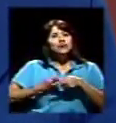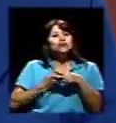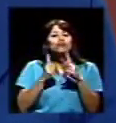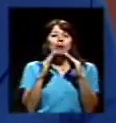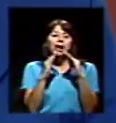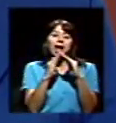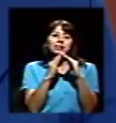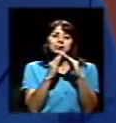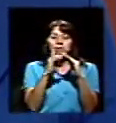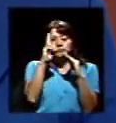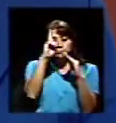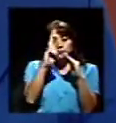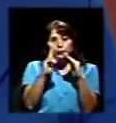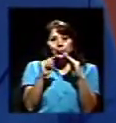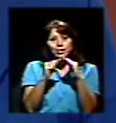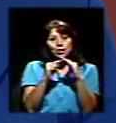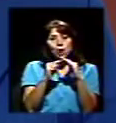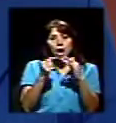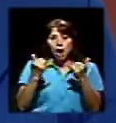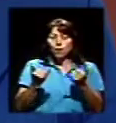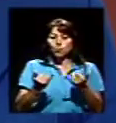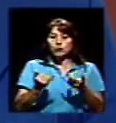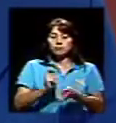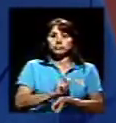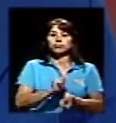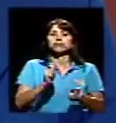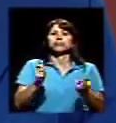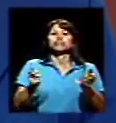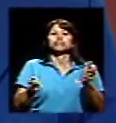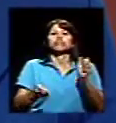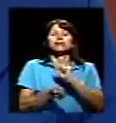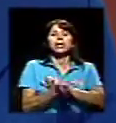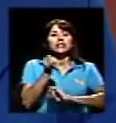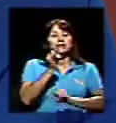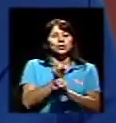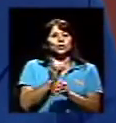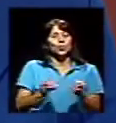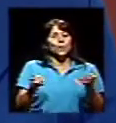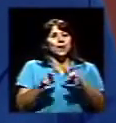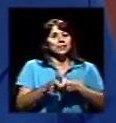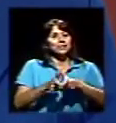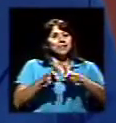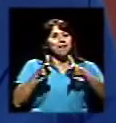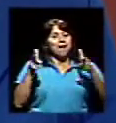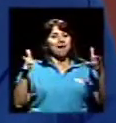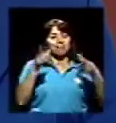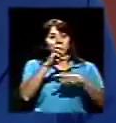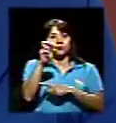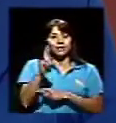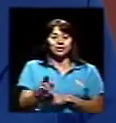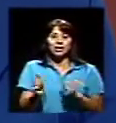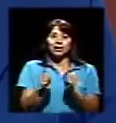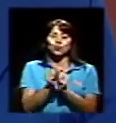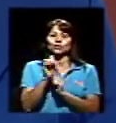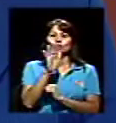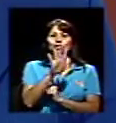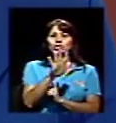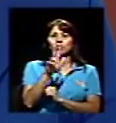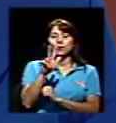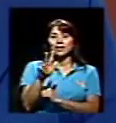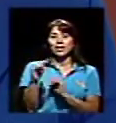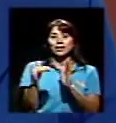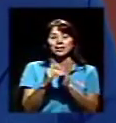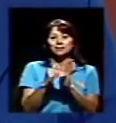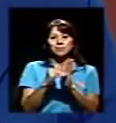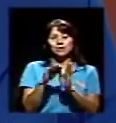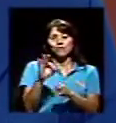una institución, la más grande del Estado costarricense, con 53 mil funcionarios, con